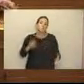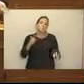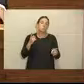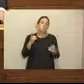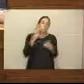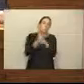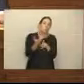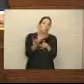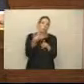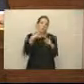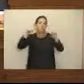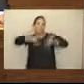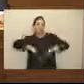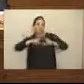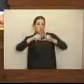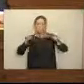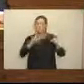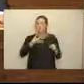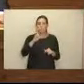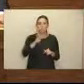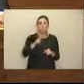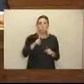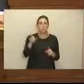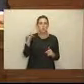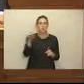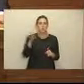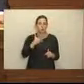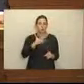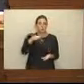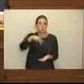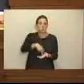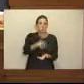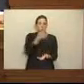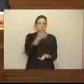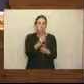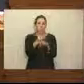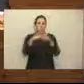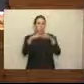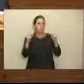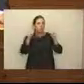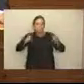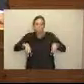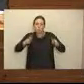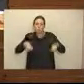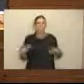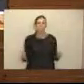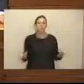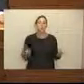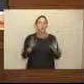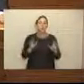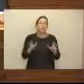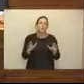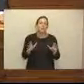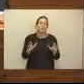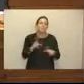Asturias. No me ha oído usted a mí hacer ese discurso nunca, y no lo voy a hacer. Pero lo que tampoco voy a hacer